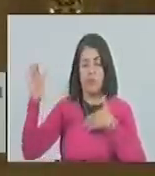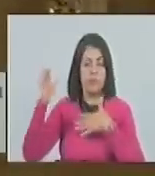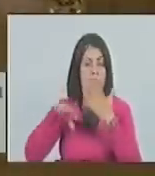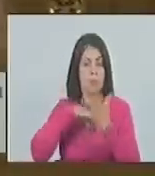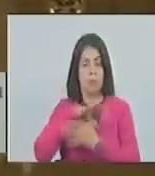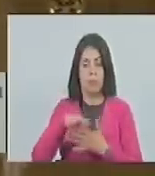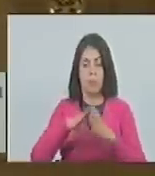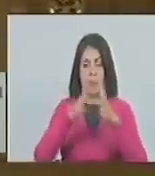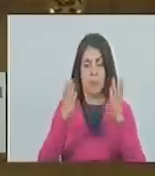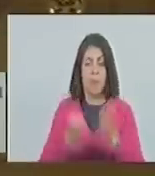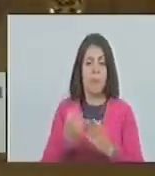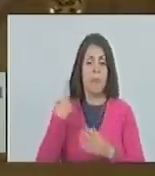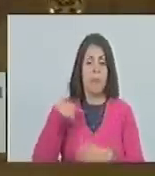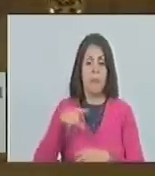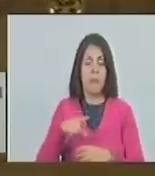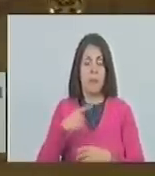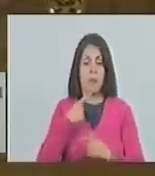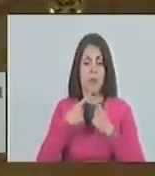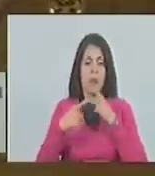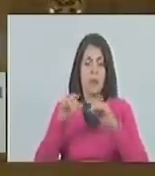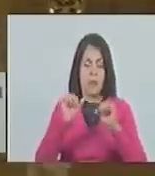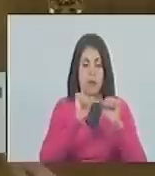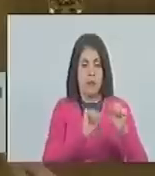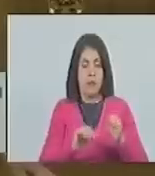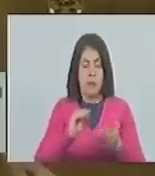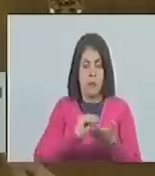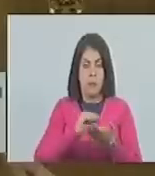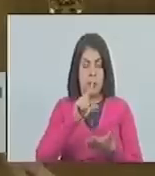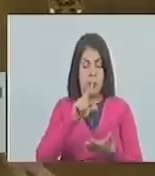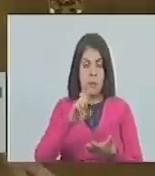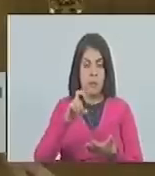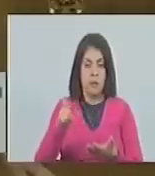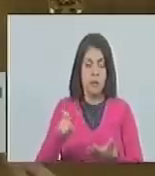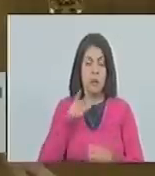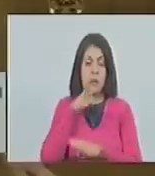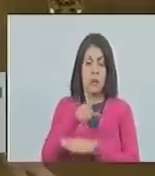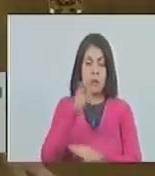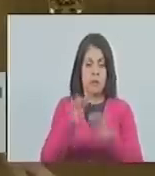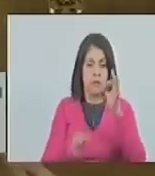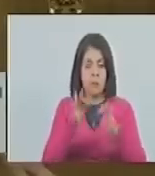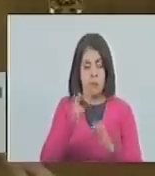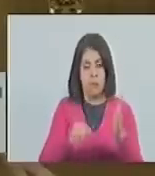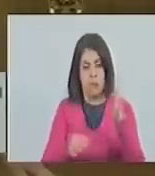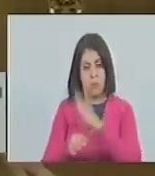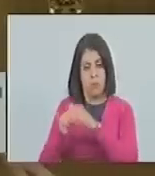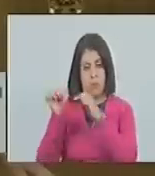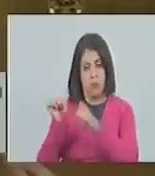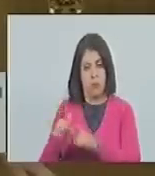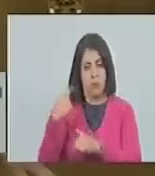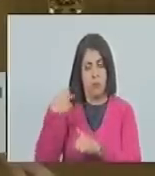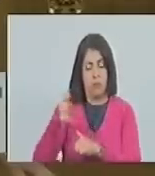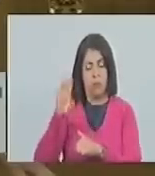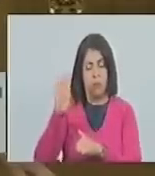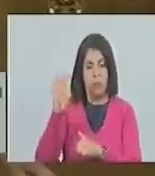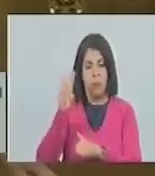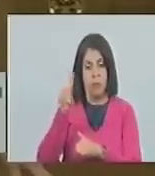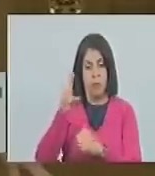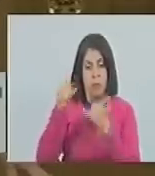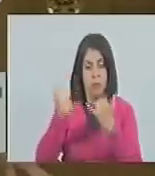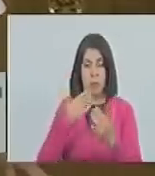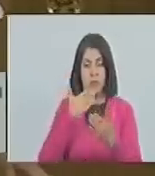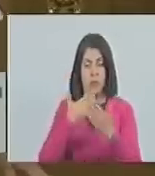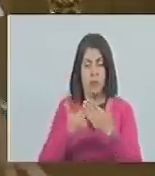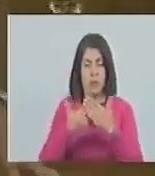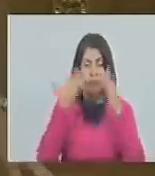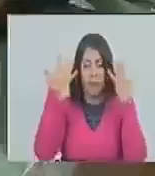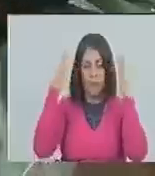en todo el mundo. Tenemos que evitar que Alex Saab lleve a juicio y traerlo aquí y tenerlo aquí ya. Muchas